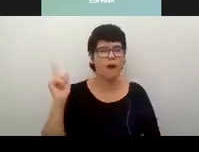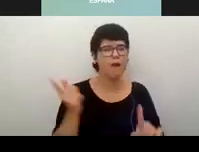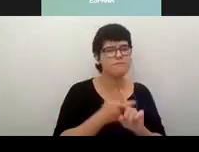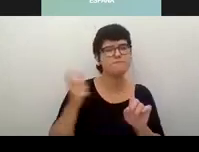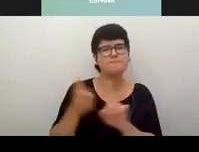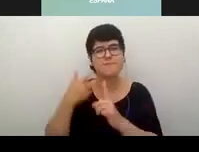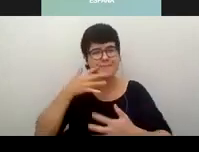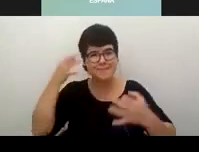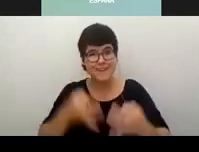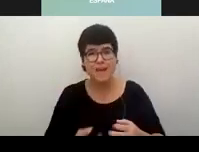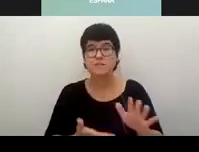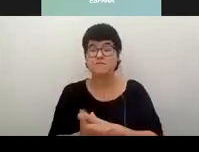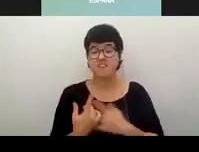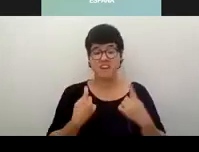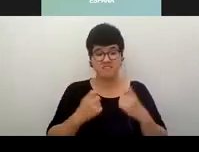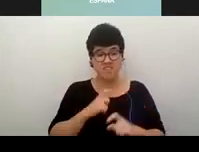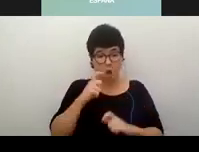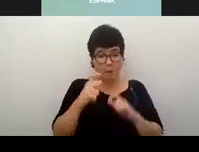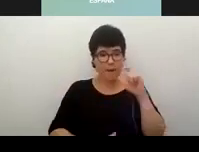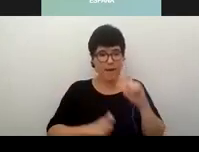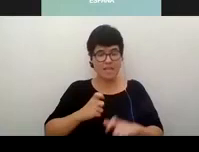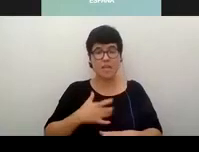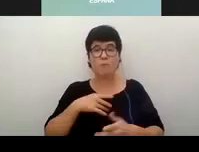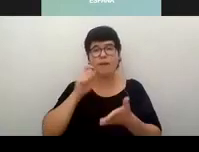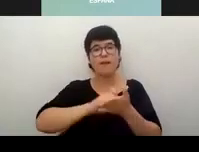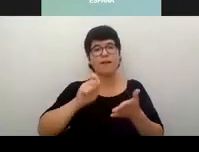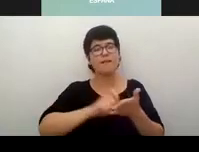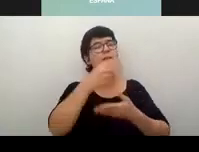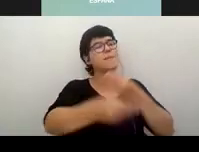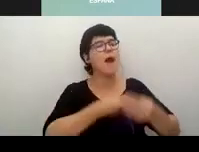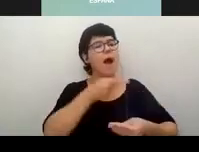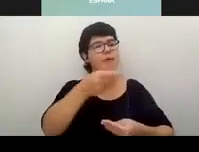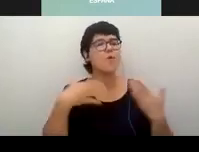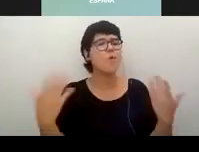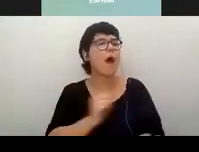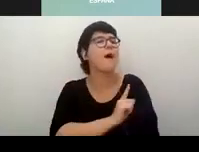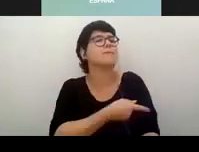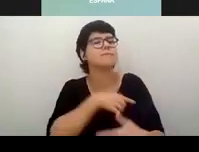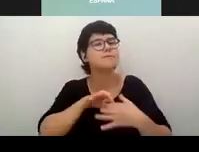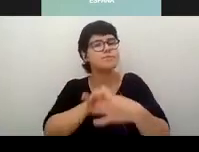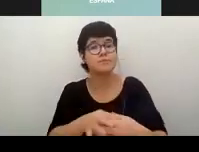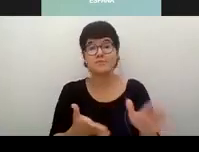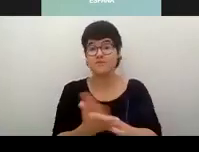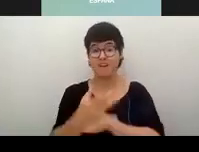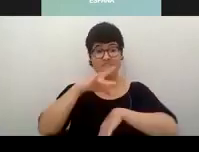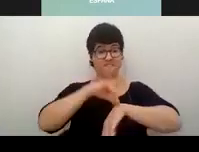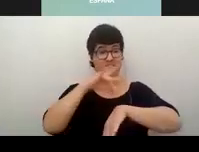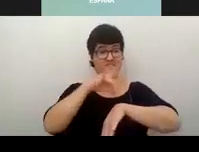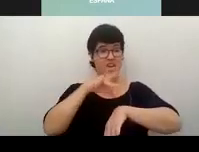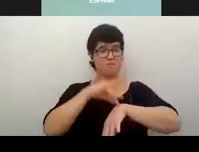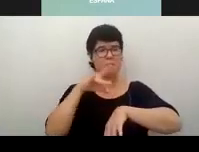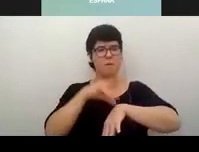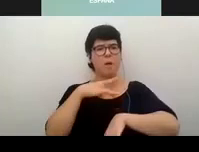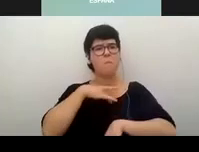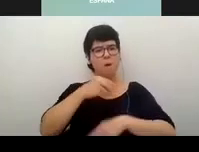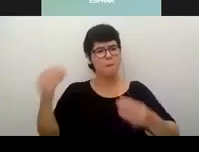que quieras, se podrá prescribir un tipo de ejercicio concreto. Es decir, para una determinada enfermedad que sabemos que puede mejorar con